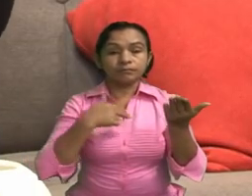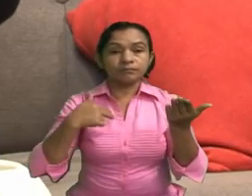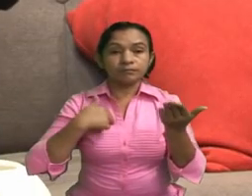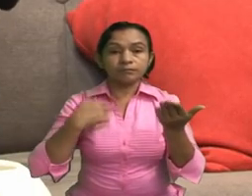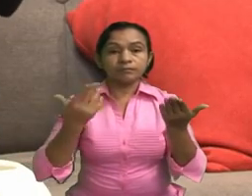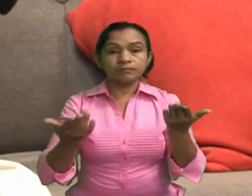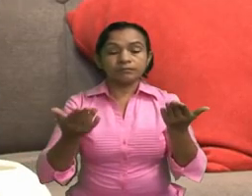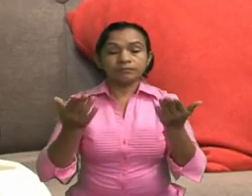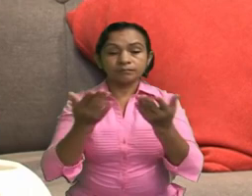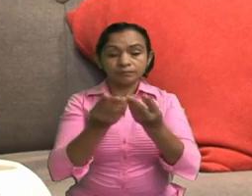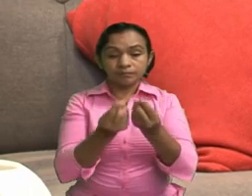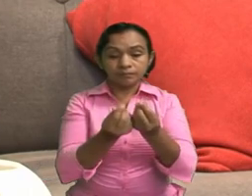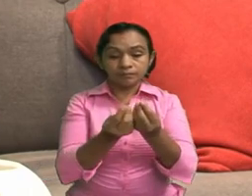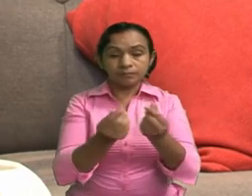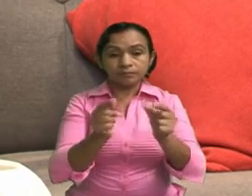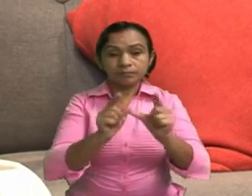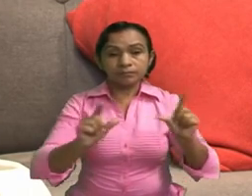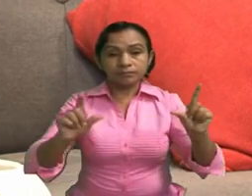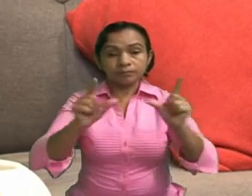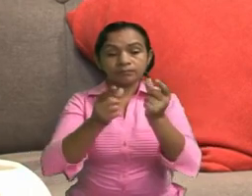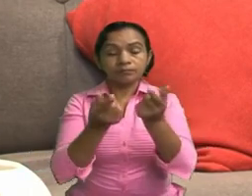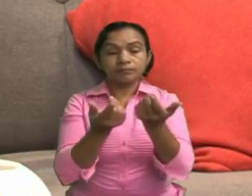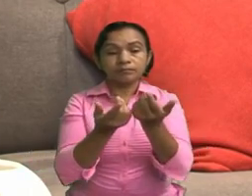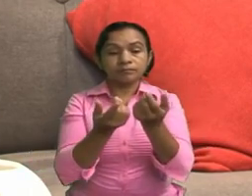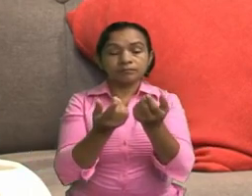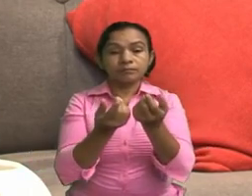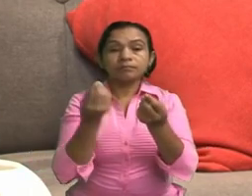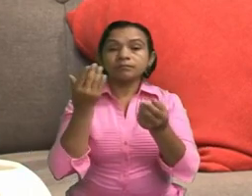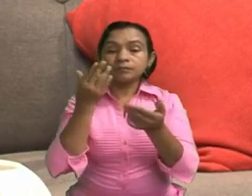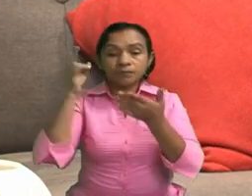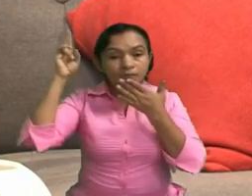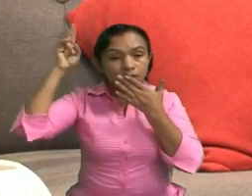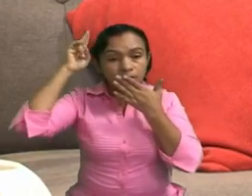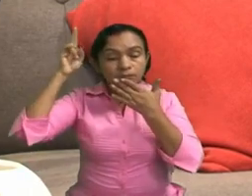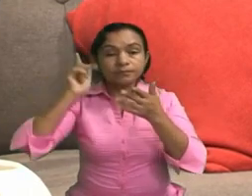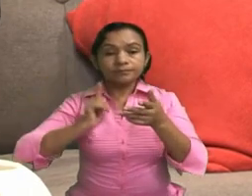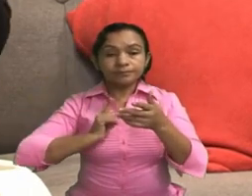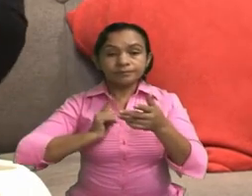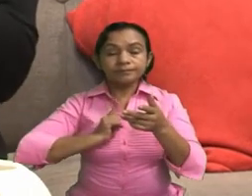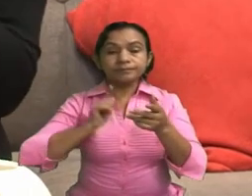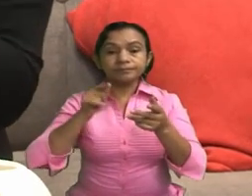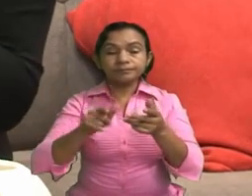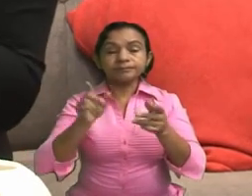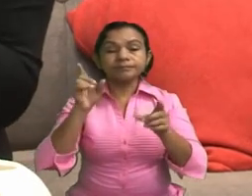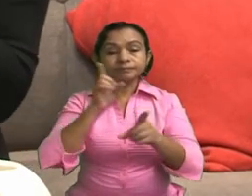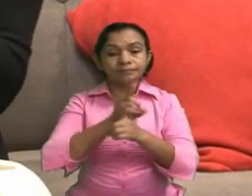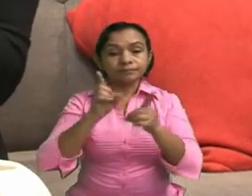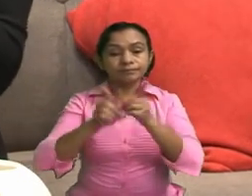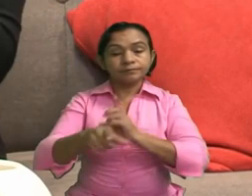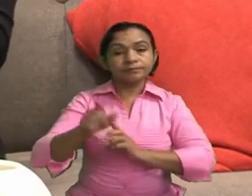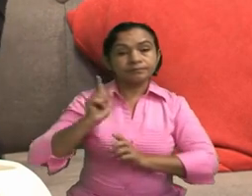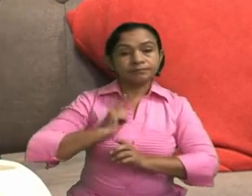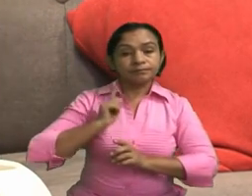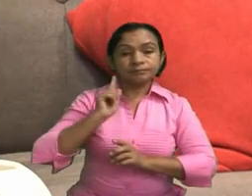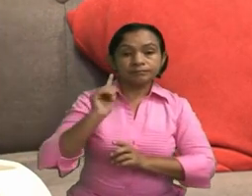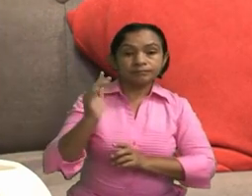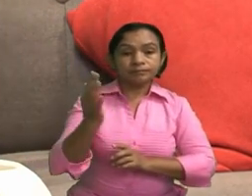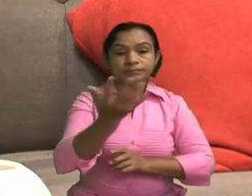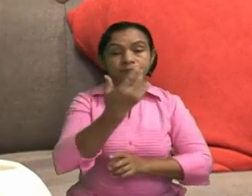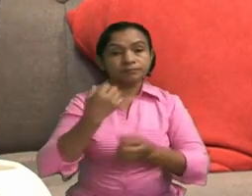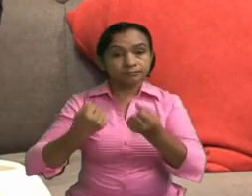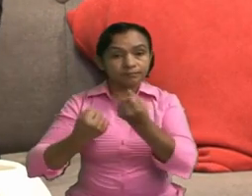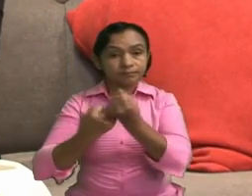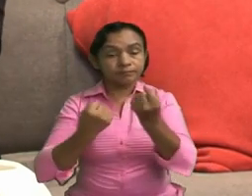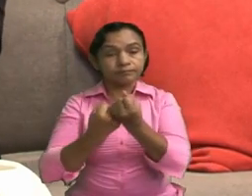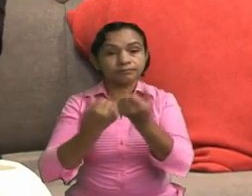que los territorios indígenas son los que por naturaleza conservan, y por tanto a ellos es que se le va a llevar todos estos beneficios,